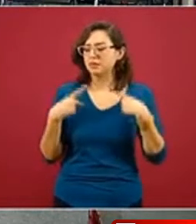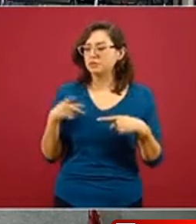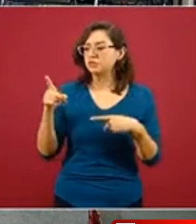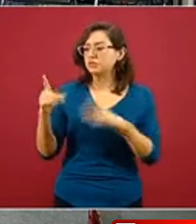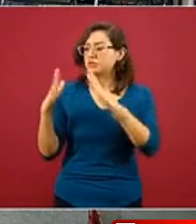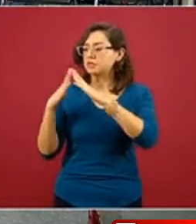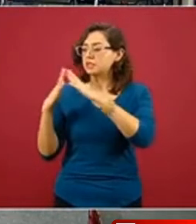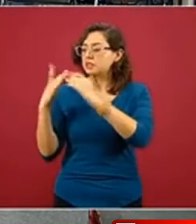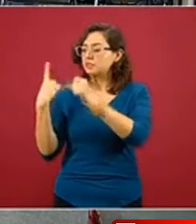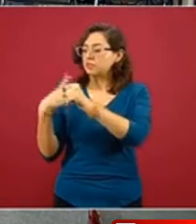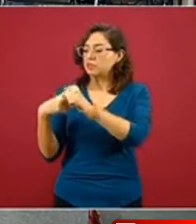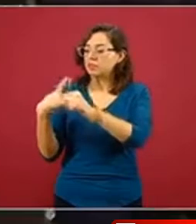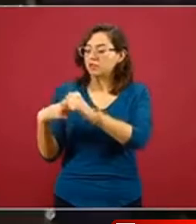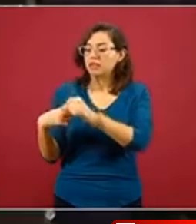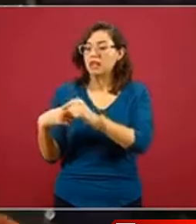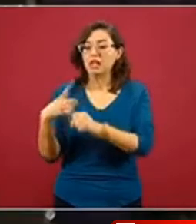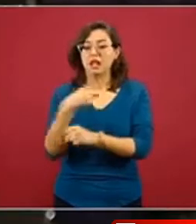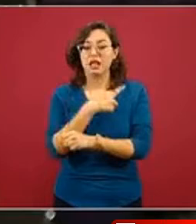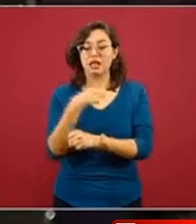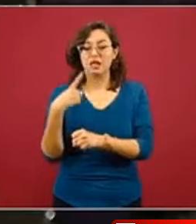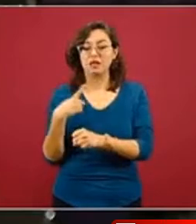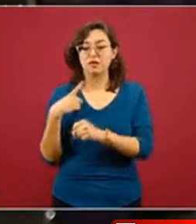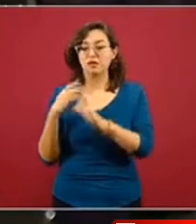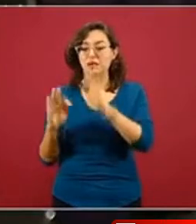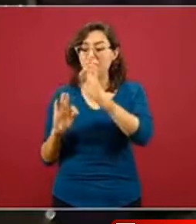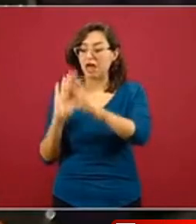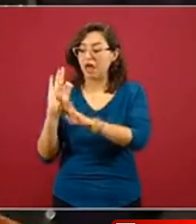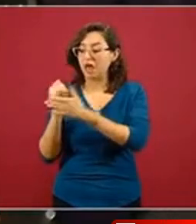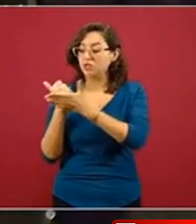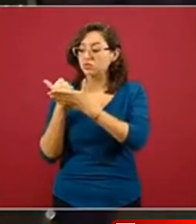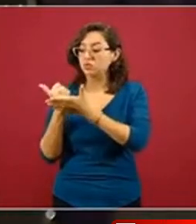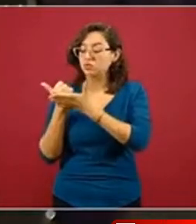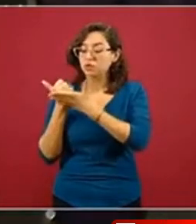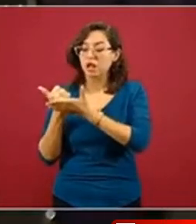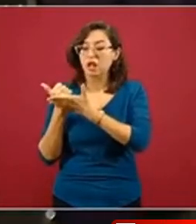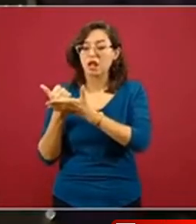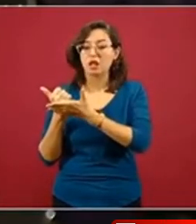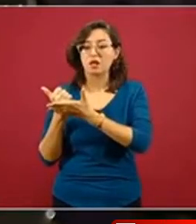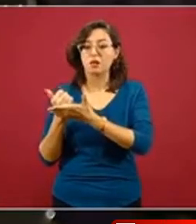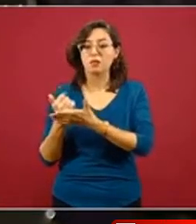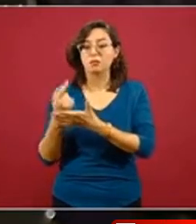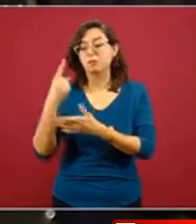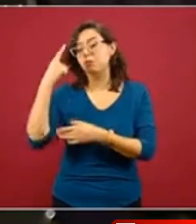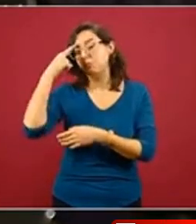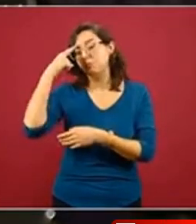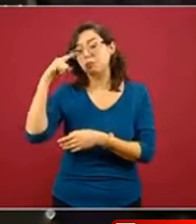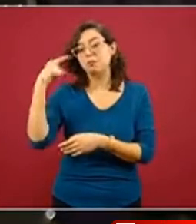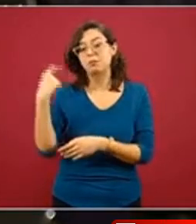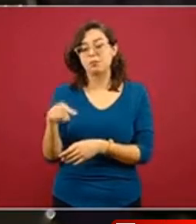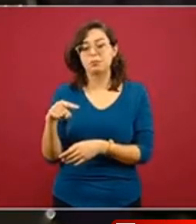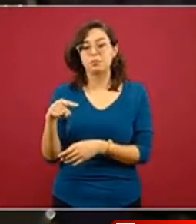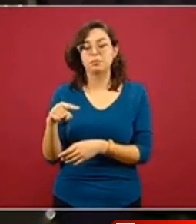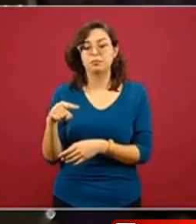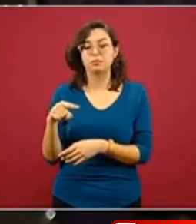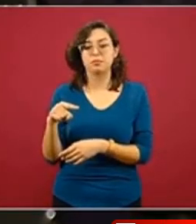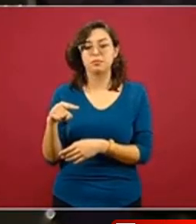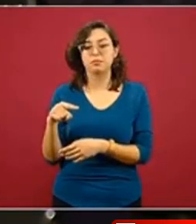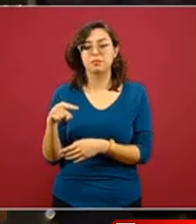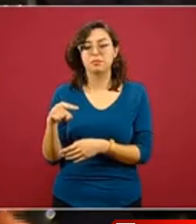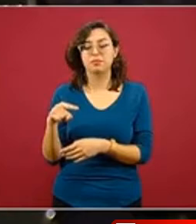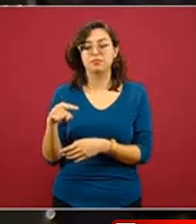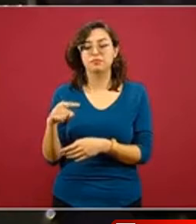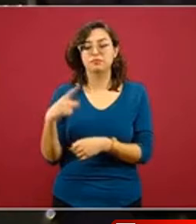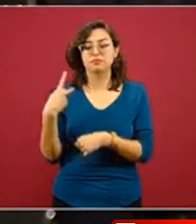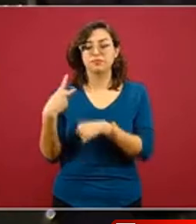¿había que darles algún tratamiento profiláctico para evitar, se puede, para evitar que estén